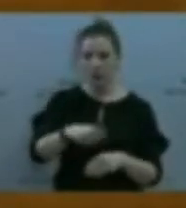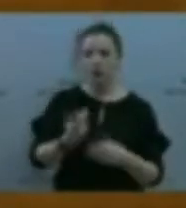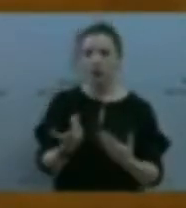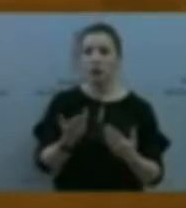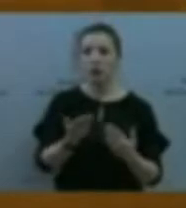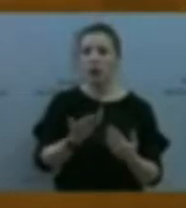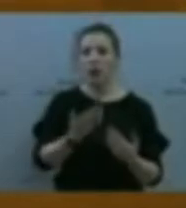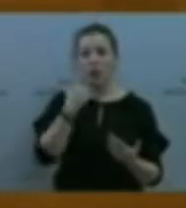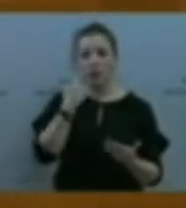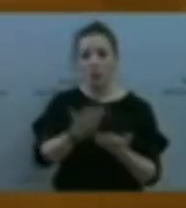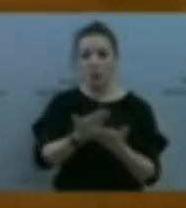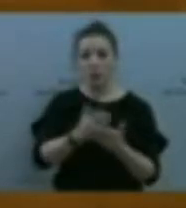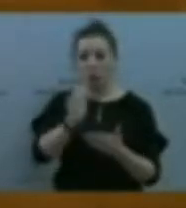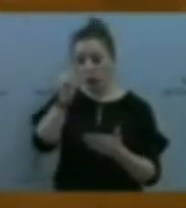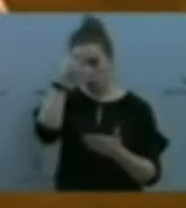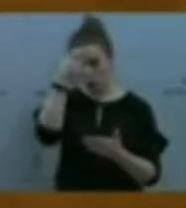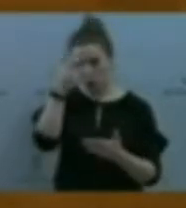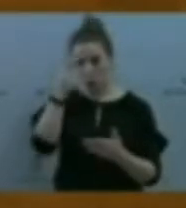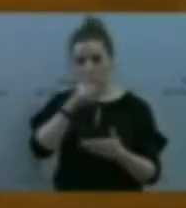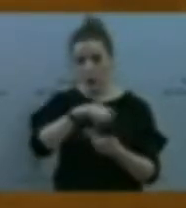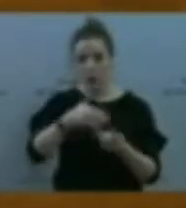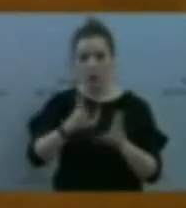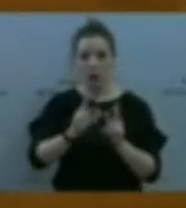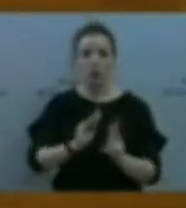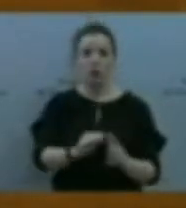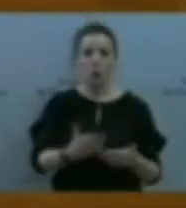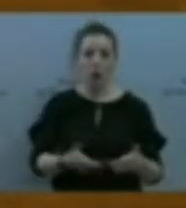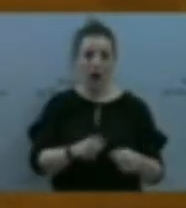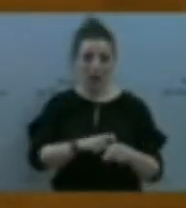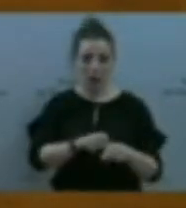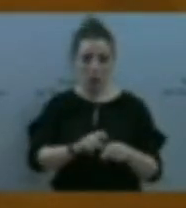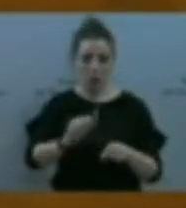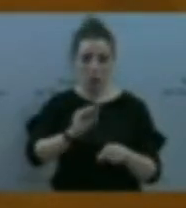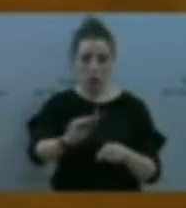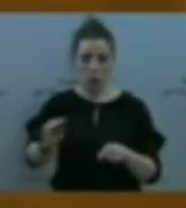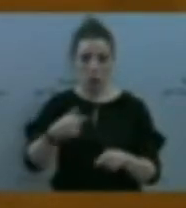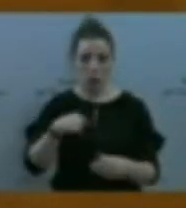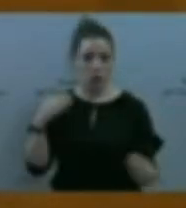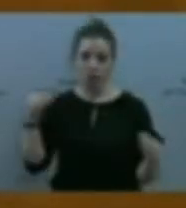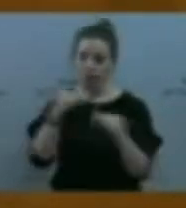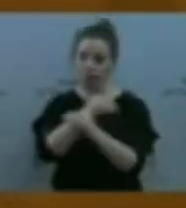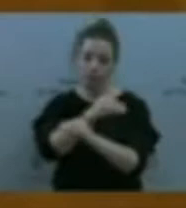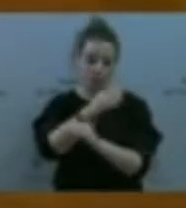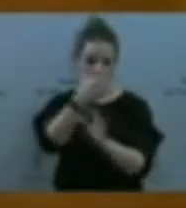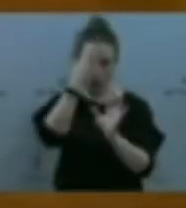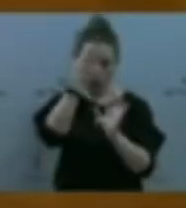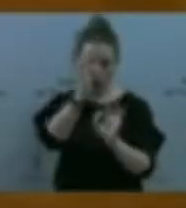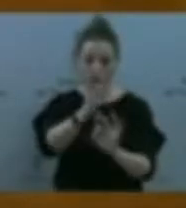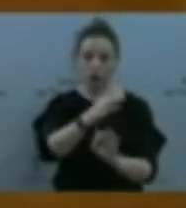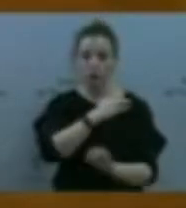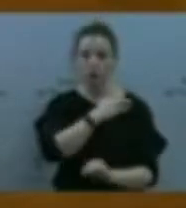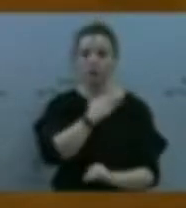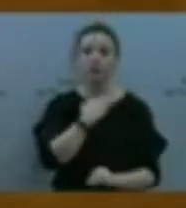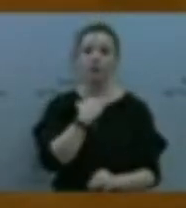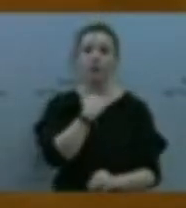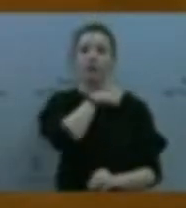estilo que ustedes tienen, que yo no comparto, evidentemente, ¿no? Y entrando en el fondo del asunto, si me lo